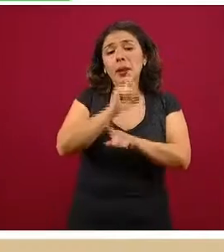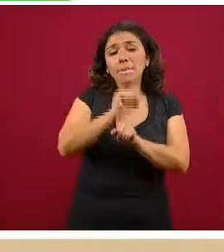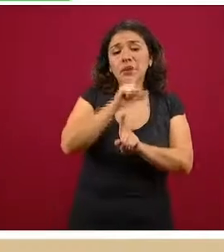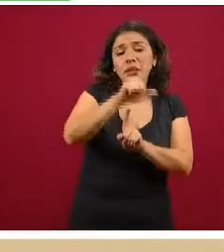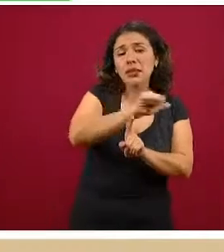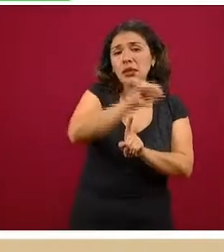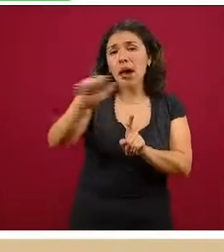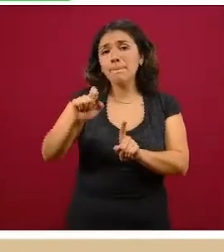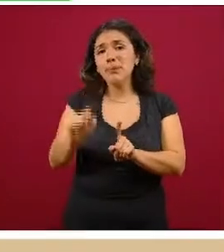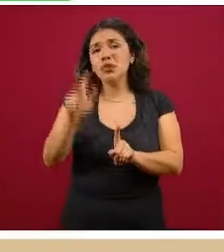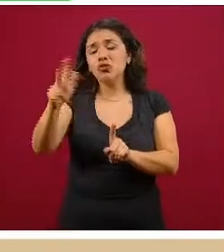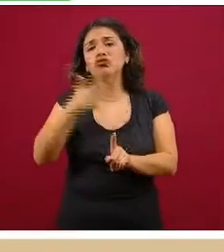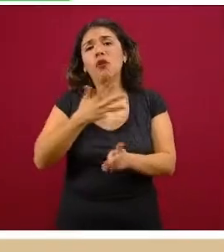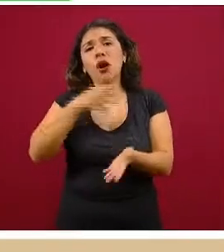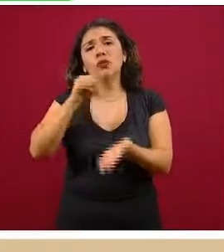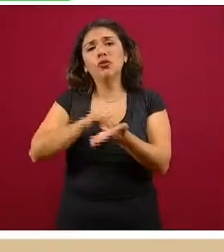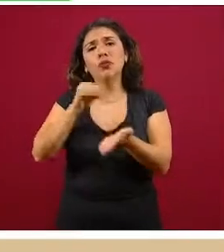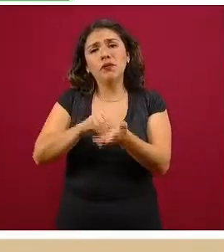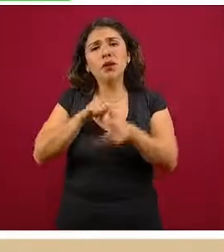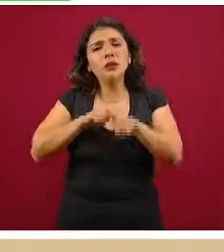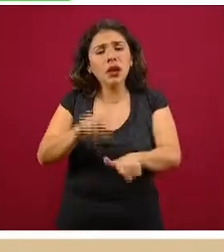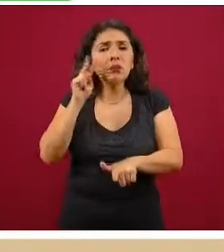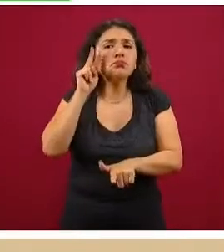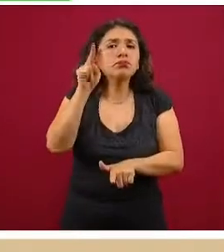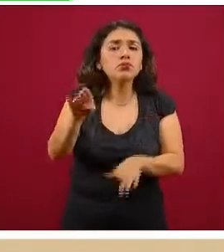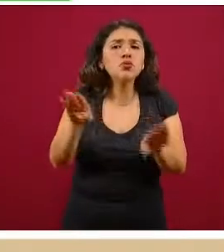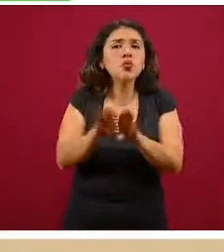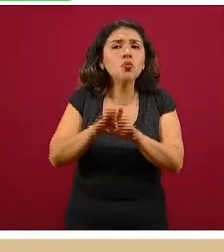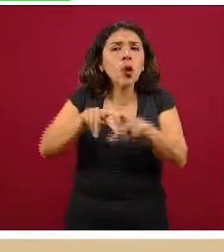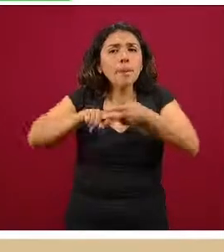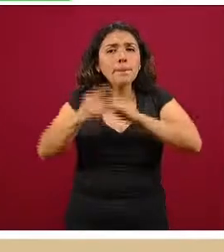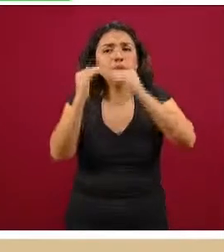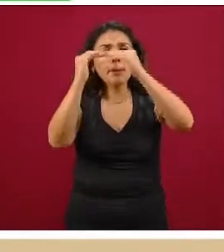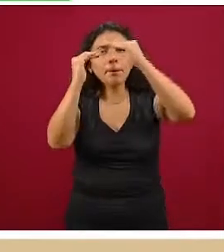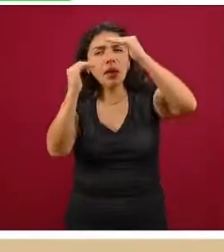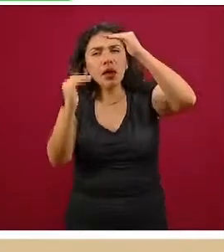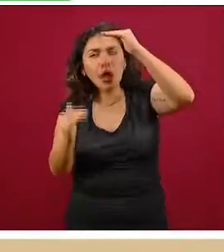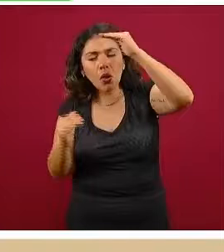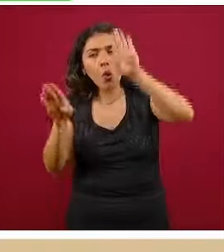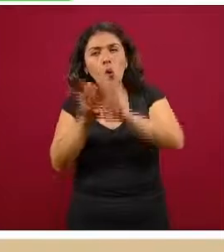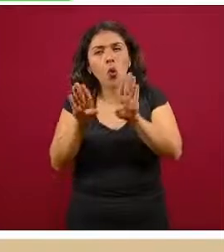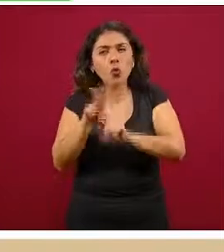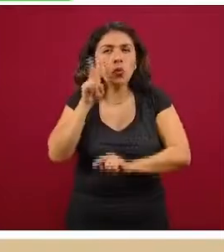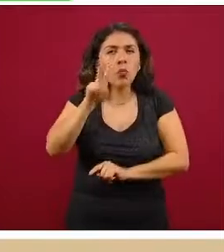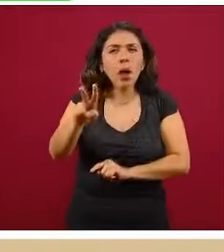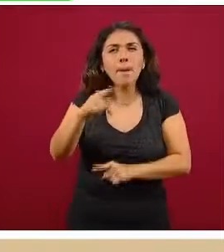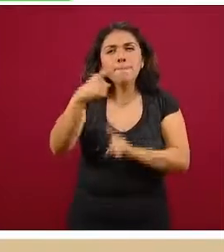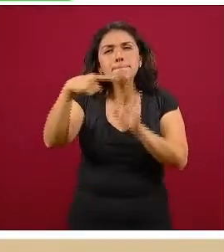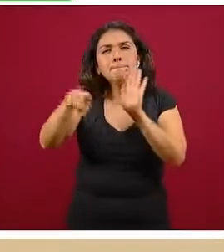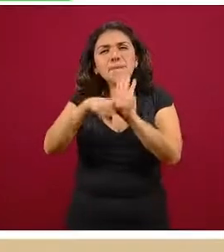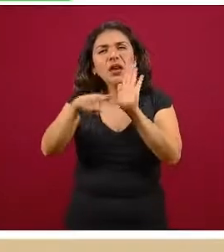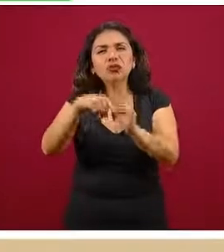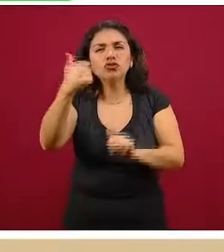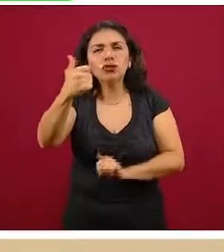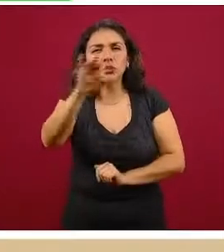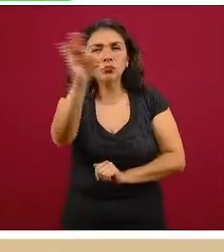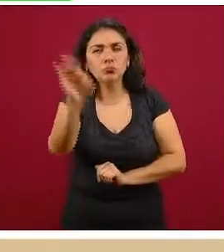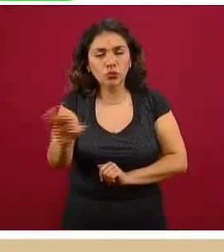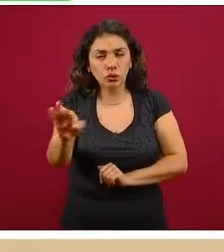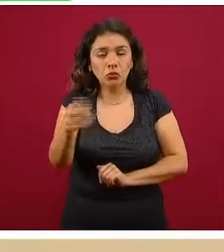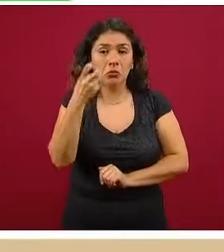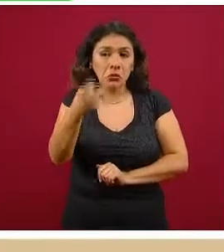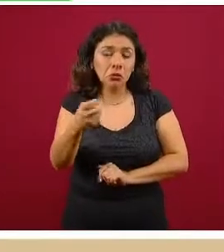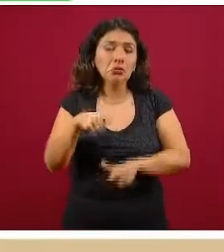a la 28 todavía seguimos observando este descenso que hubo hoy de un -6%, y vamos a